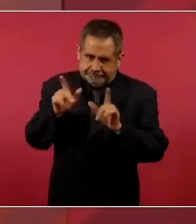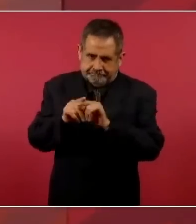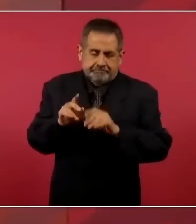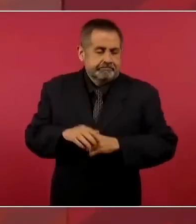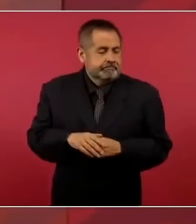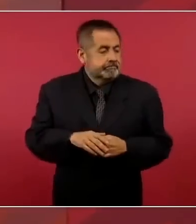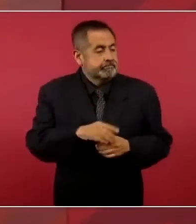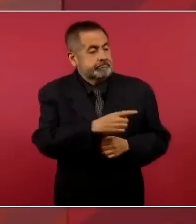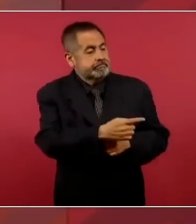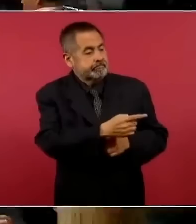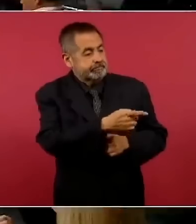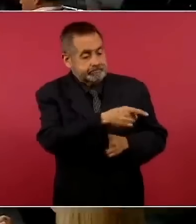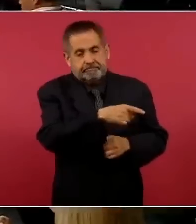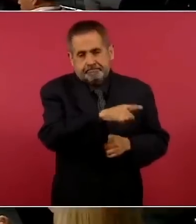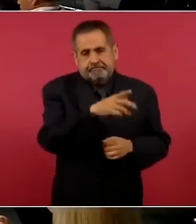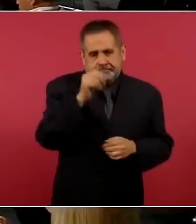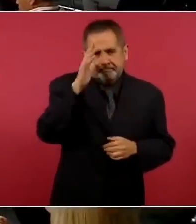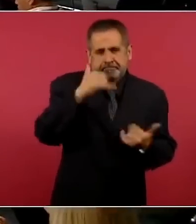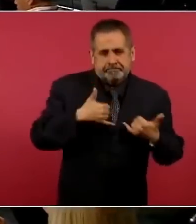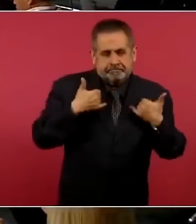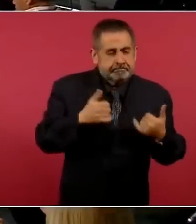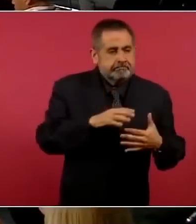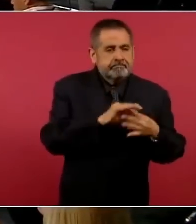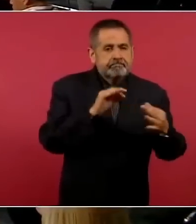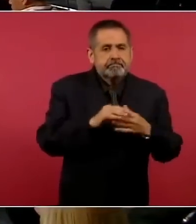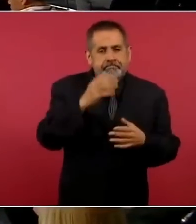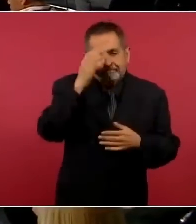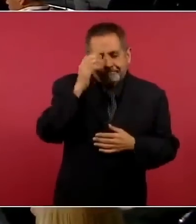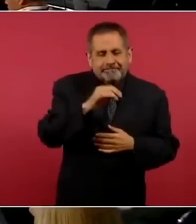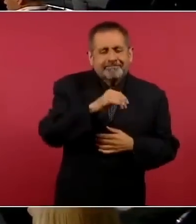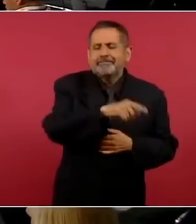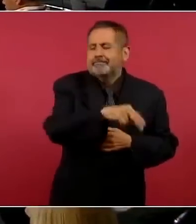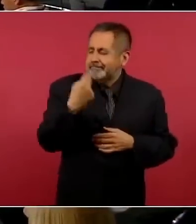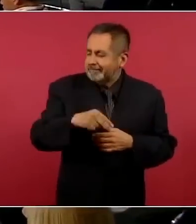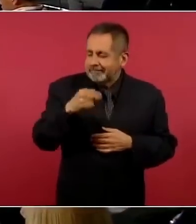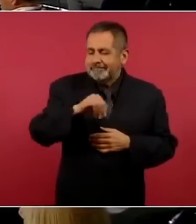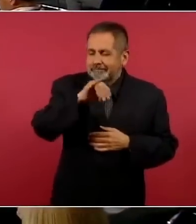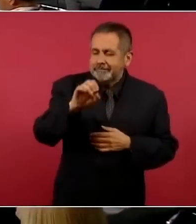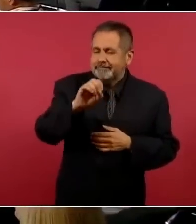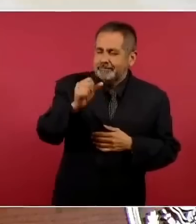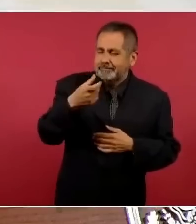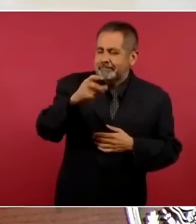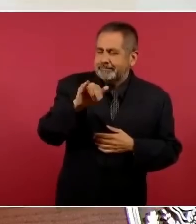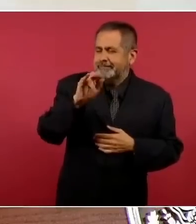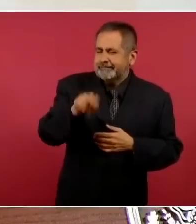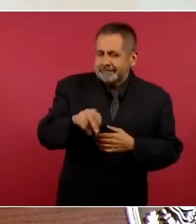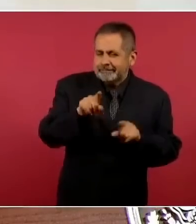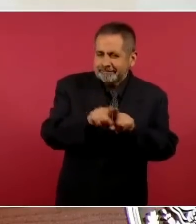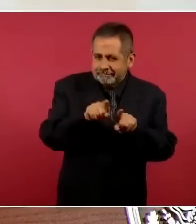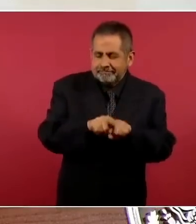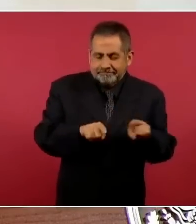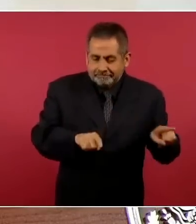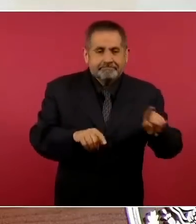cuando estaba joven. Joaquín, también se llamaba el